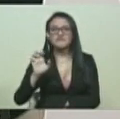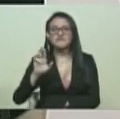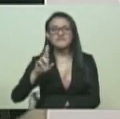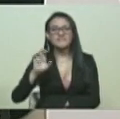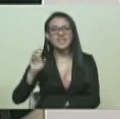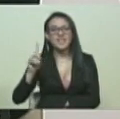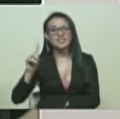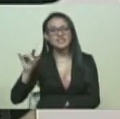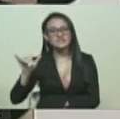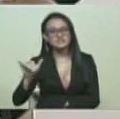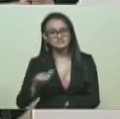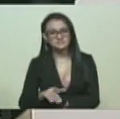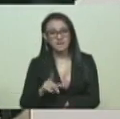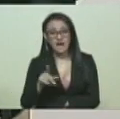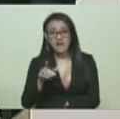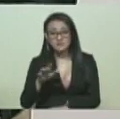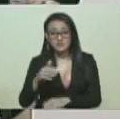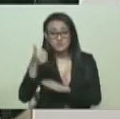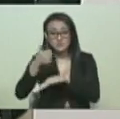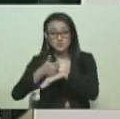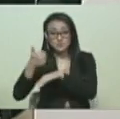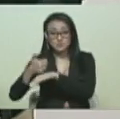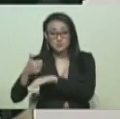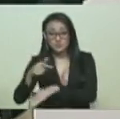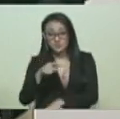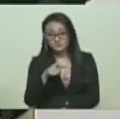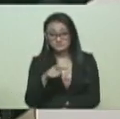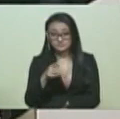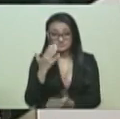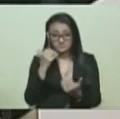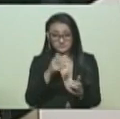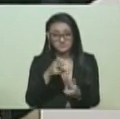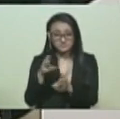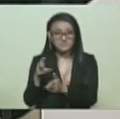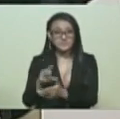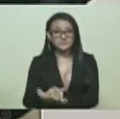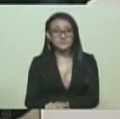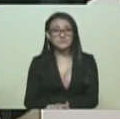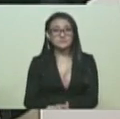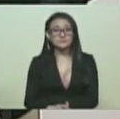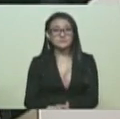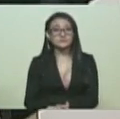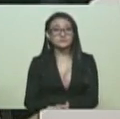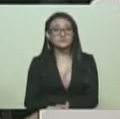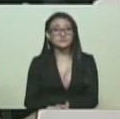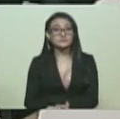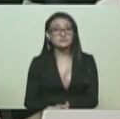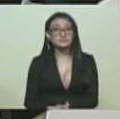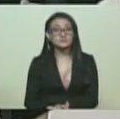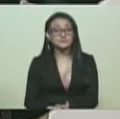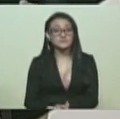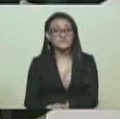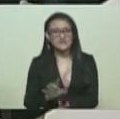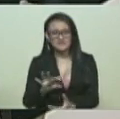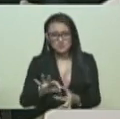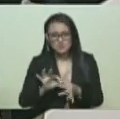dirigió todos estos atentados. Este muchacho confiesa su amistad íntima con Freddy